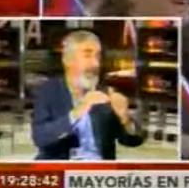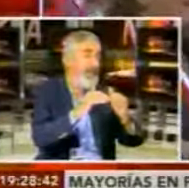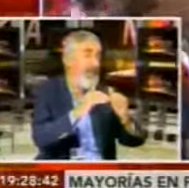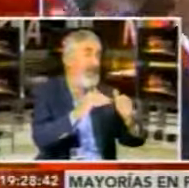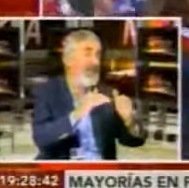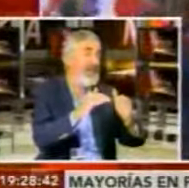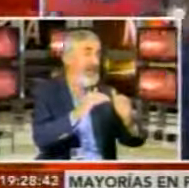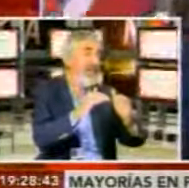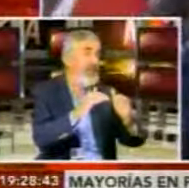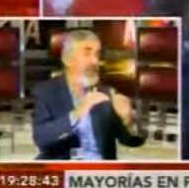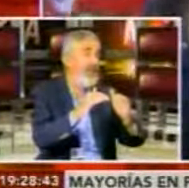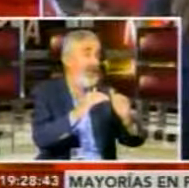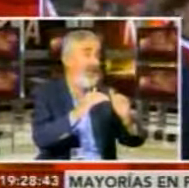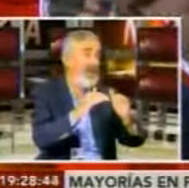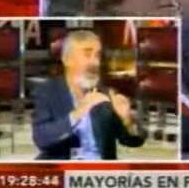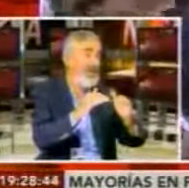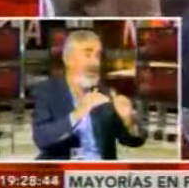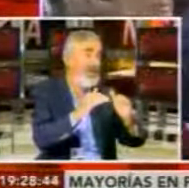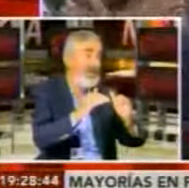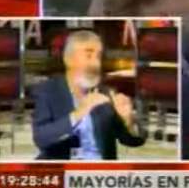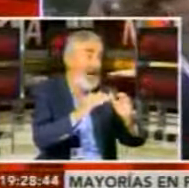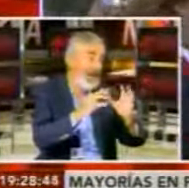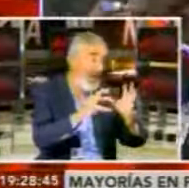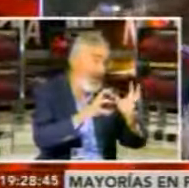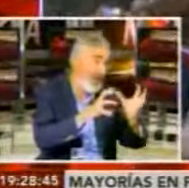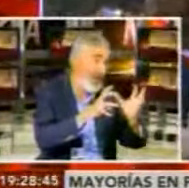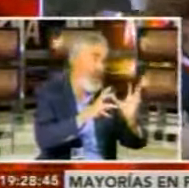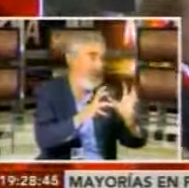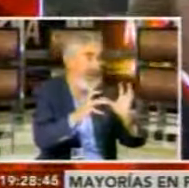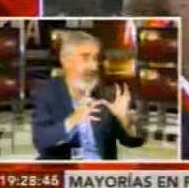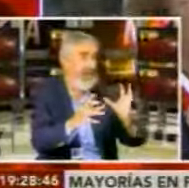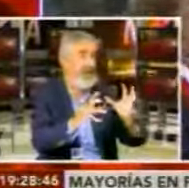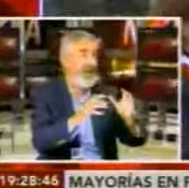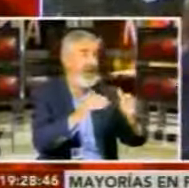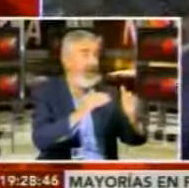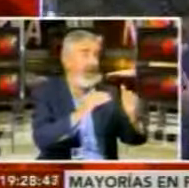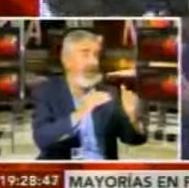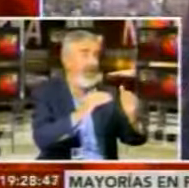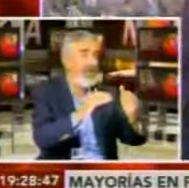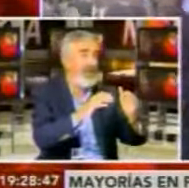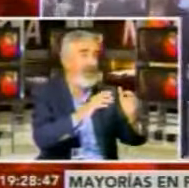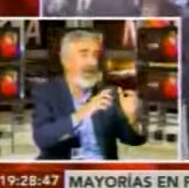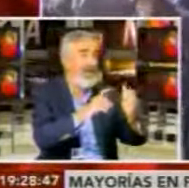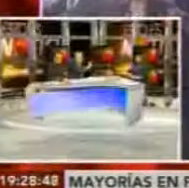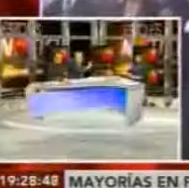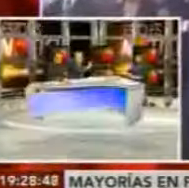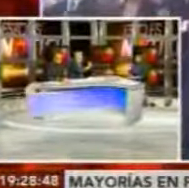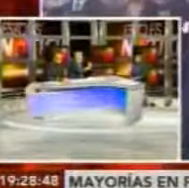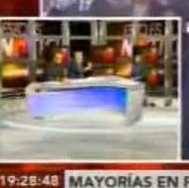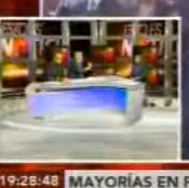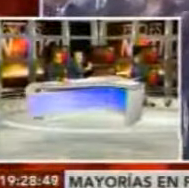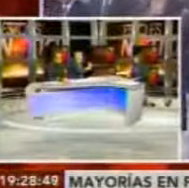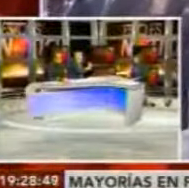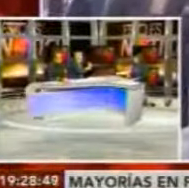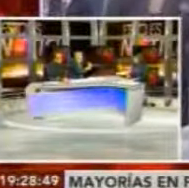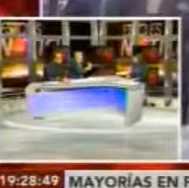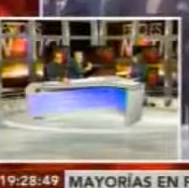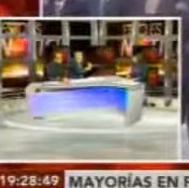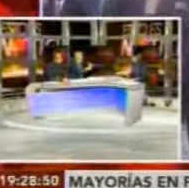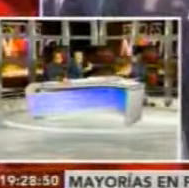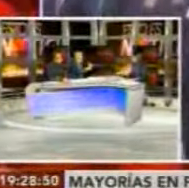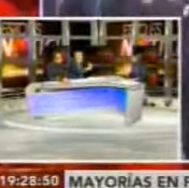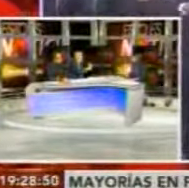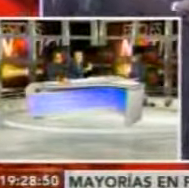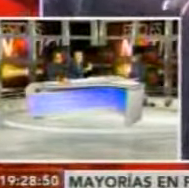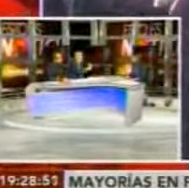no enfrentan grandes costos laborales. Ahora hay un problema de escasez aquí y allá, pero entonces yo pero creo que hay... la desigualdad es el sí, la desigualdad y